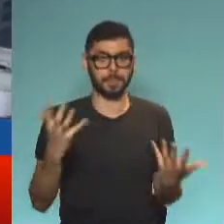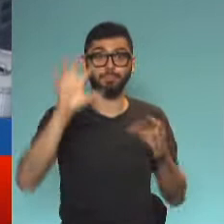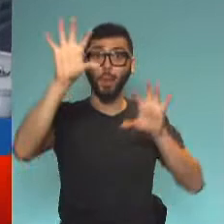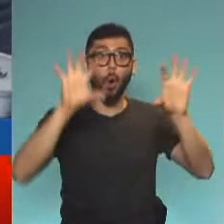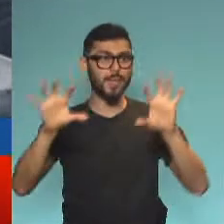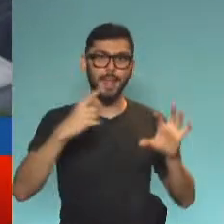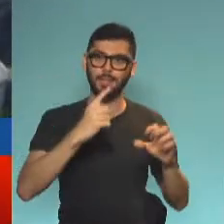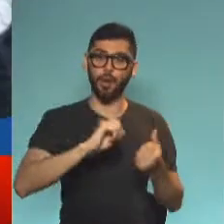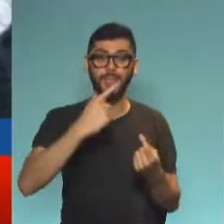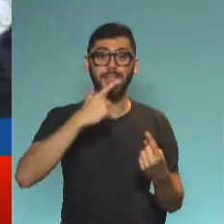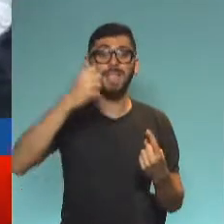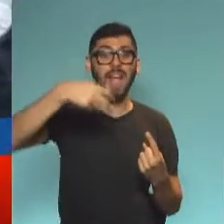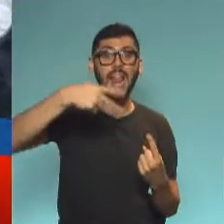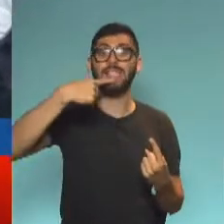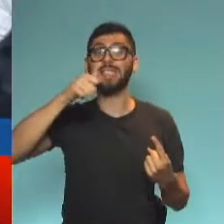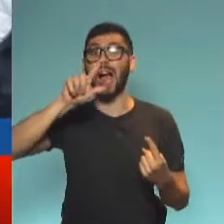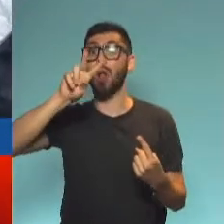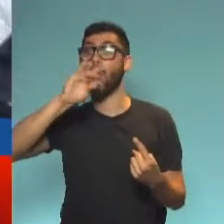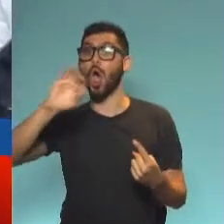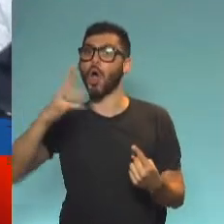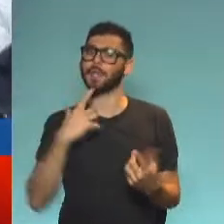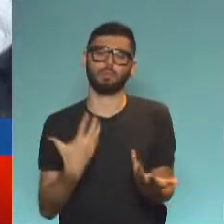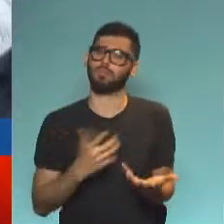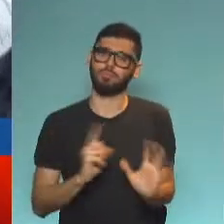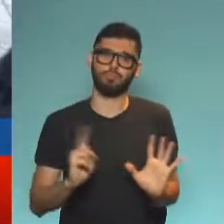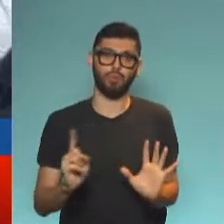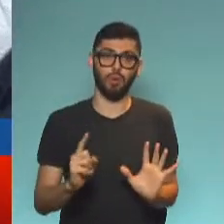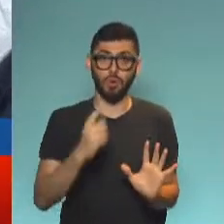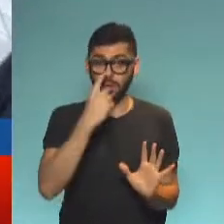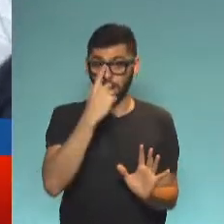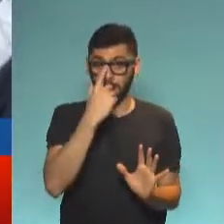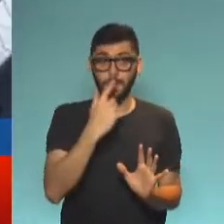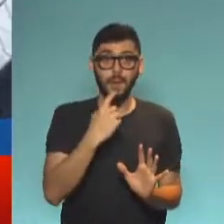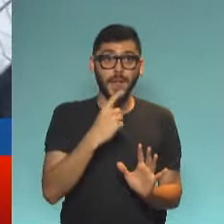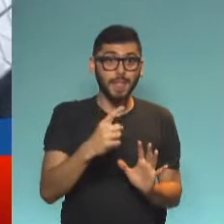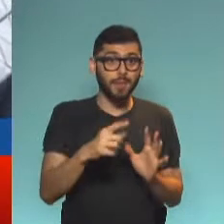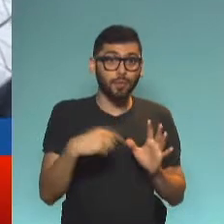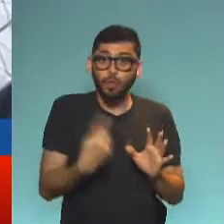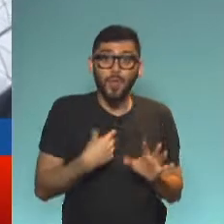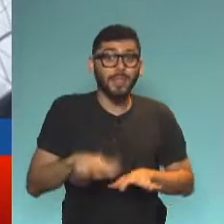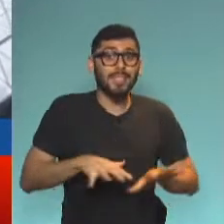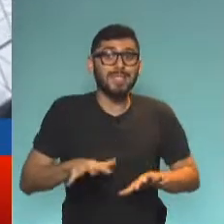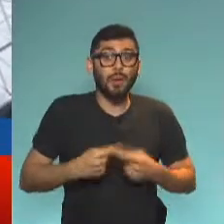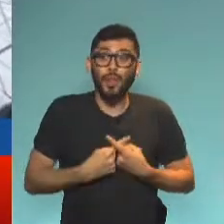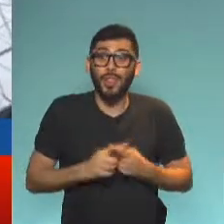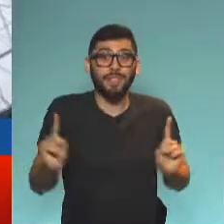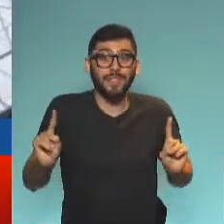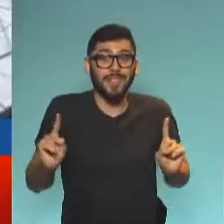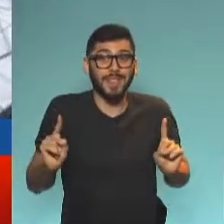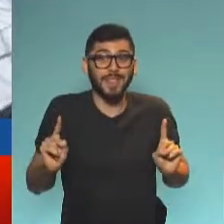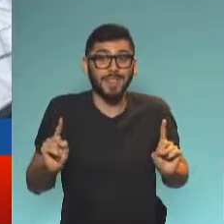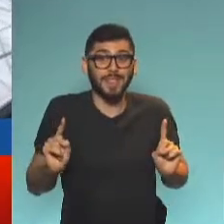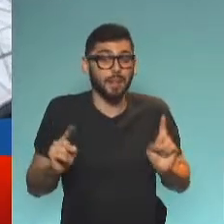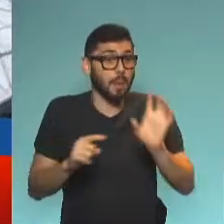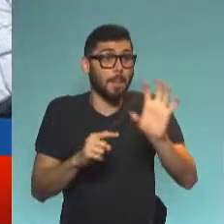le sucedió en San Salvador. Señores, nosotros aquí tenemos una situación migratoria totalmente distinta a lo que